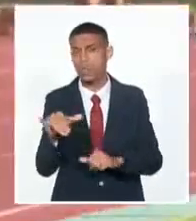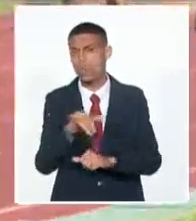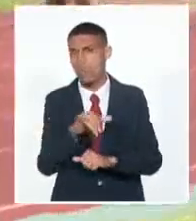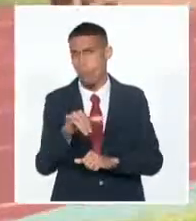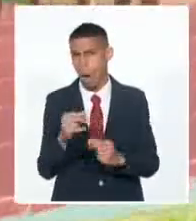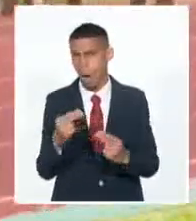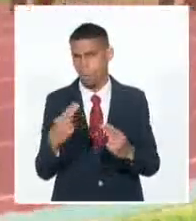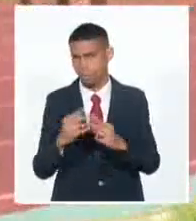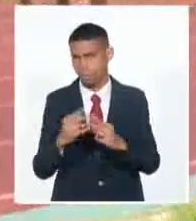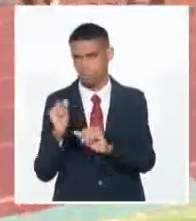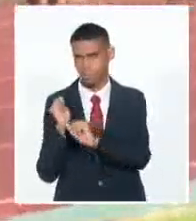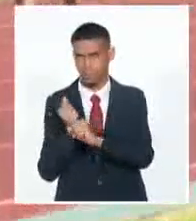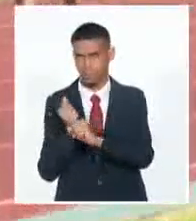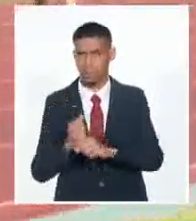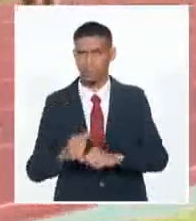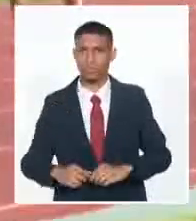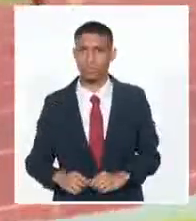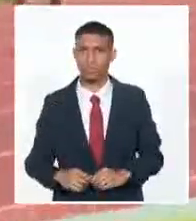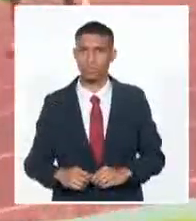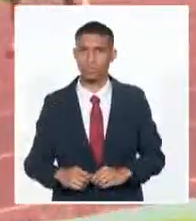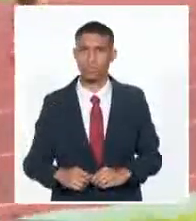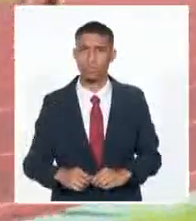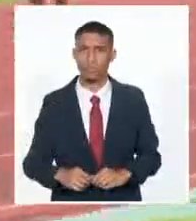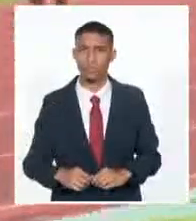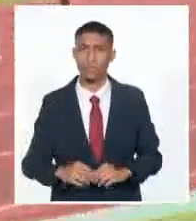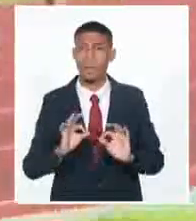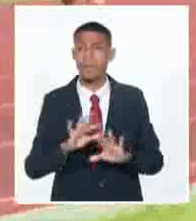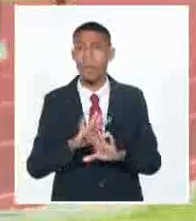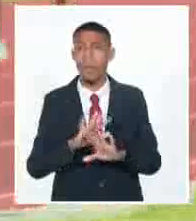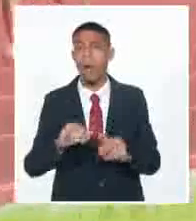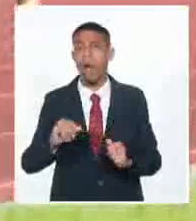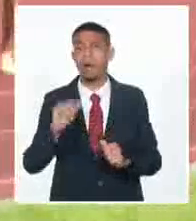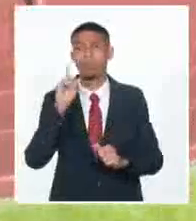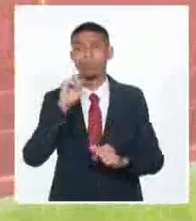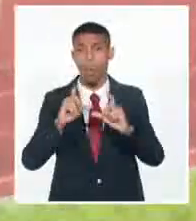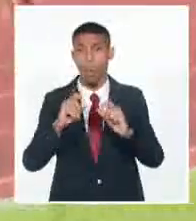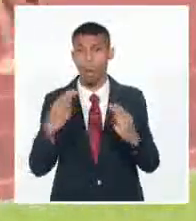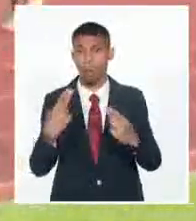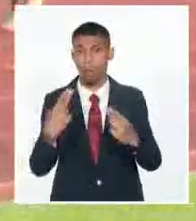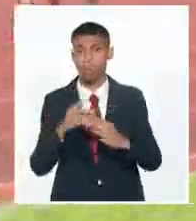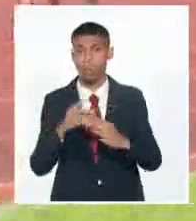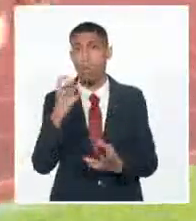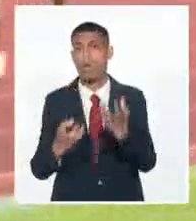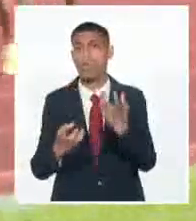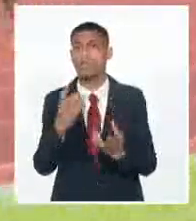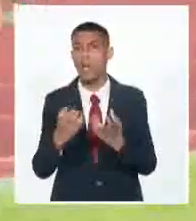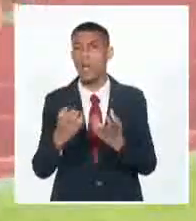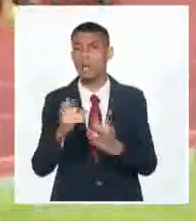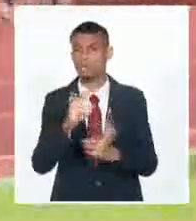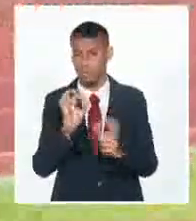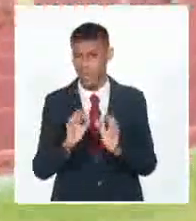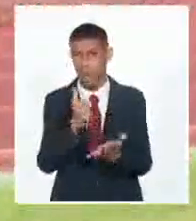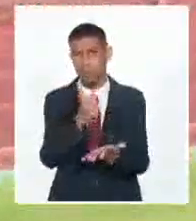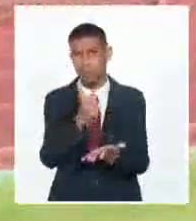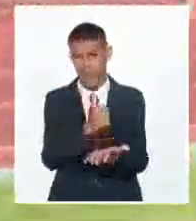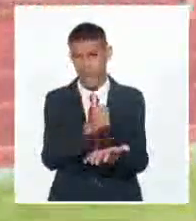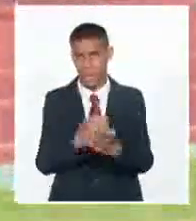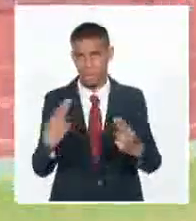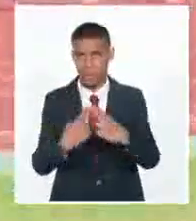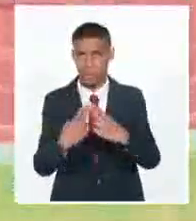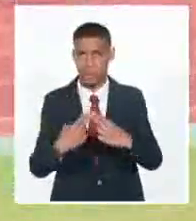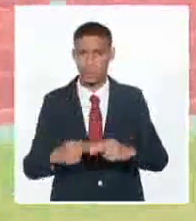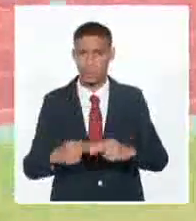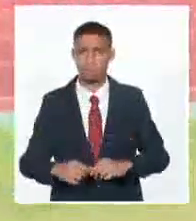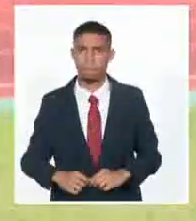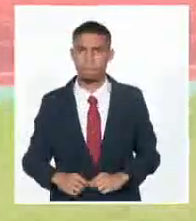nacional. Estaremos haciendo la inauguración oficial de los Juegos Nacionales en la provincia de Cienfuegos, que ha sido una sede destacada durante el año anterior.